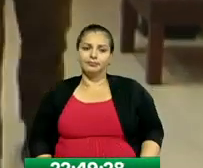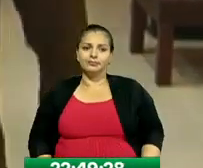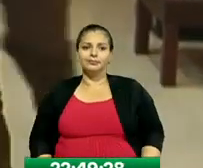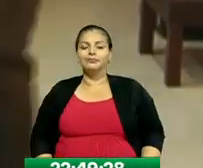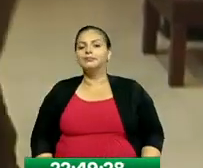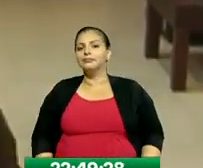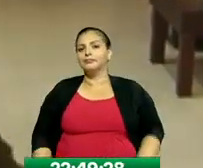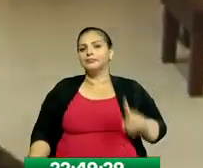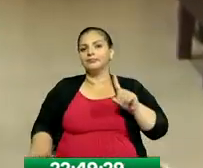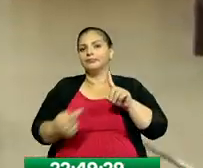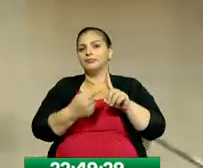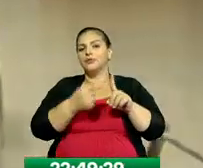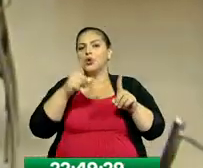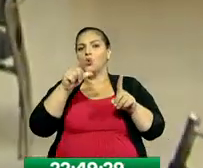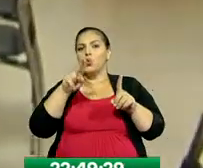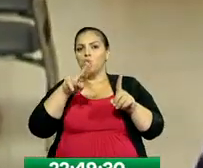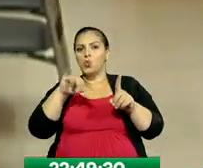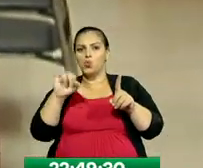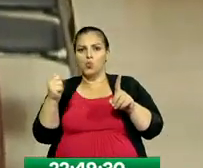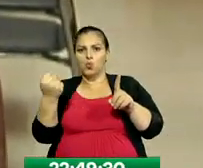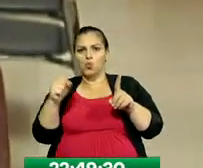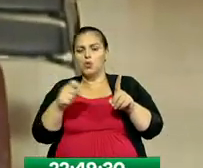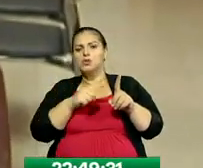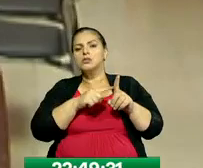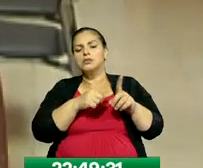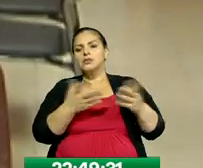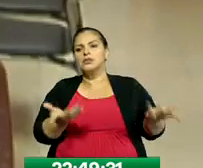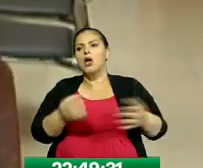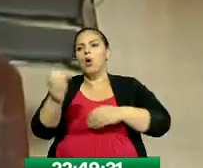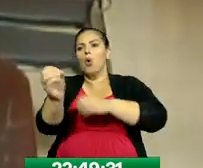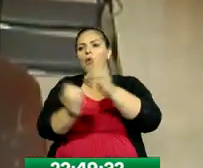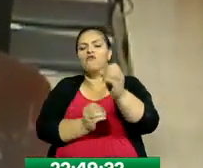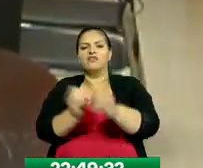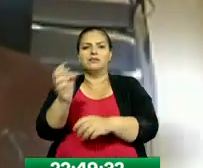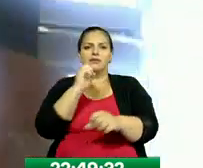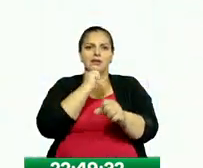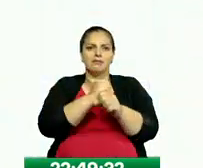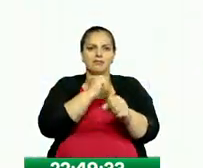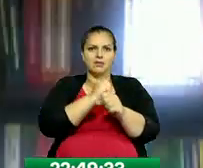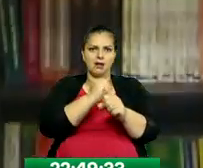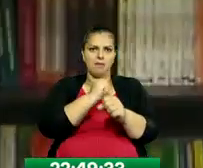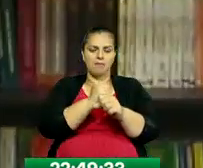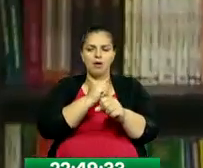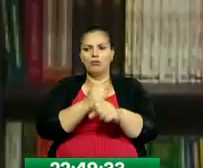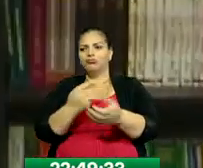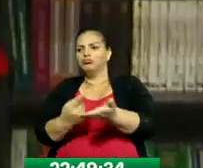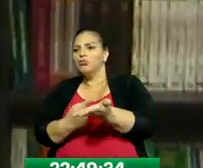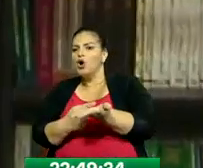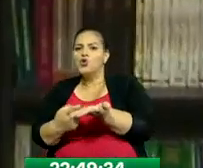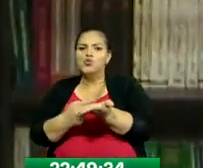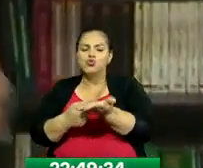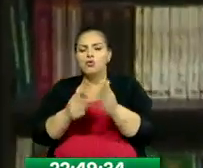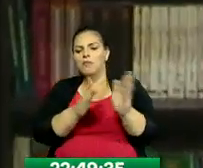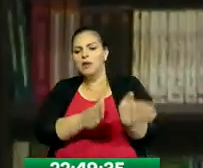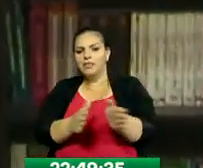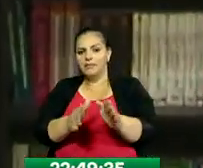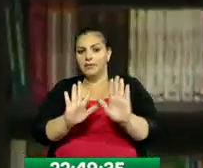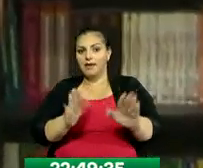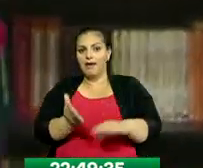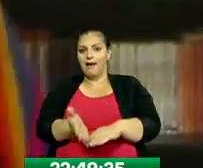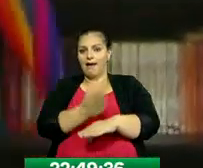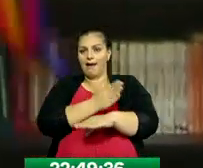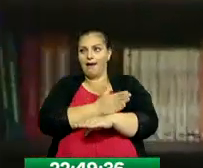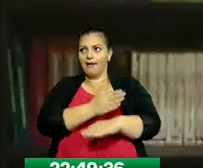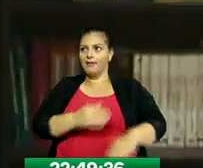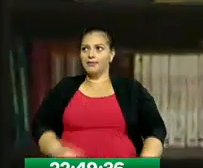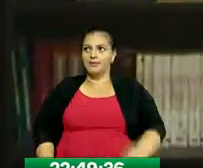Luis Alvarado Buenaño llega a su oficina y antes de iniciar a preparar las reuniones, se coloca su huipala, que es el